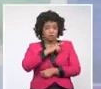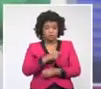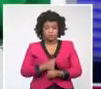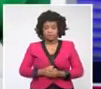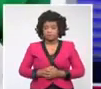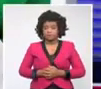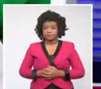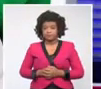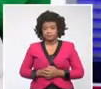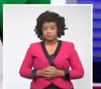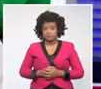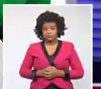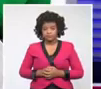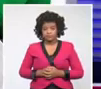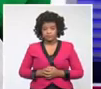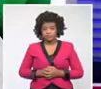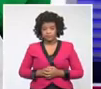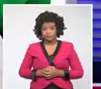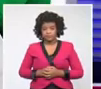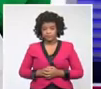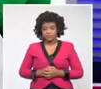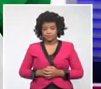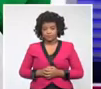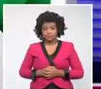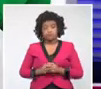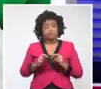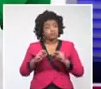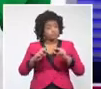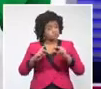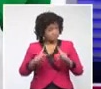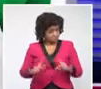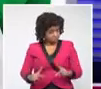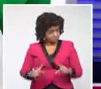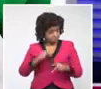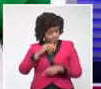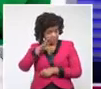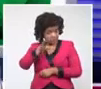ayer. Podemos decir que es el